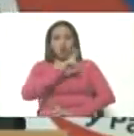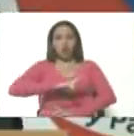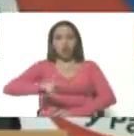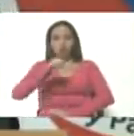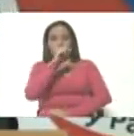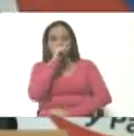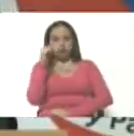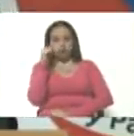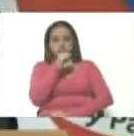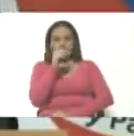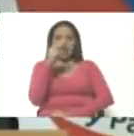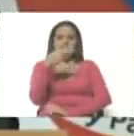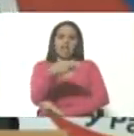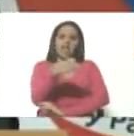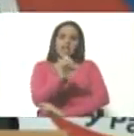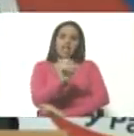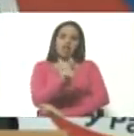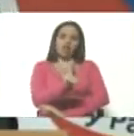de heroína.